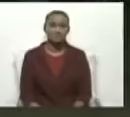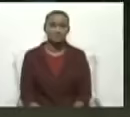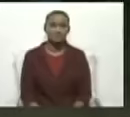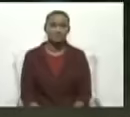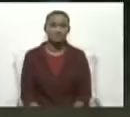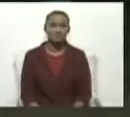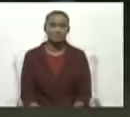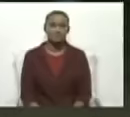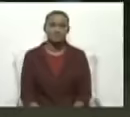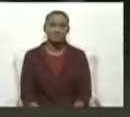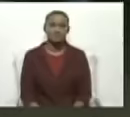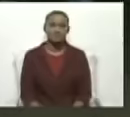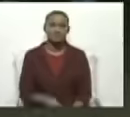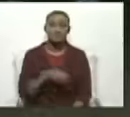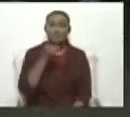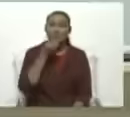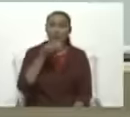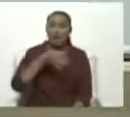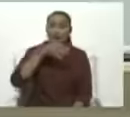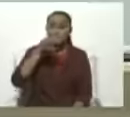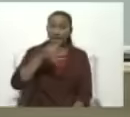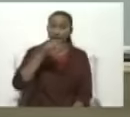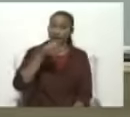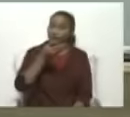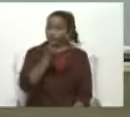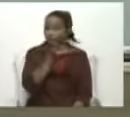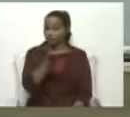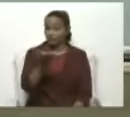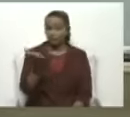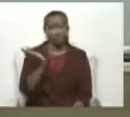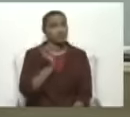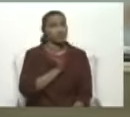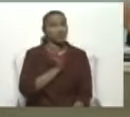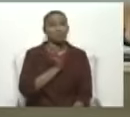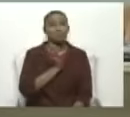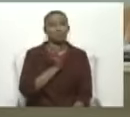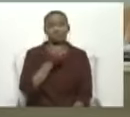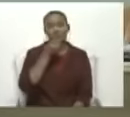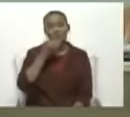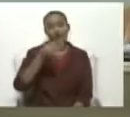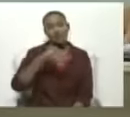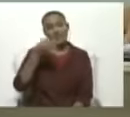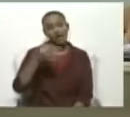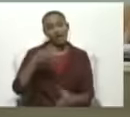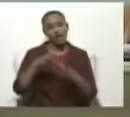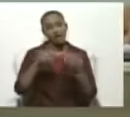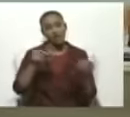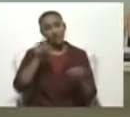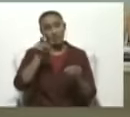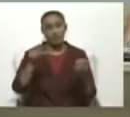Bueno, buenas tardes a todo el pueblo de Venezuela y a todo el mundo que nos ve el día de hoy.